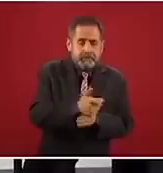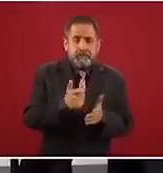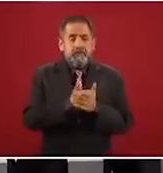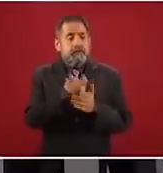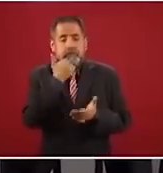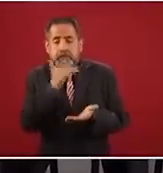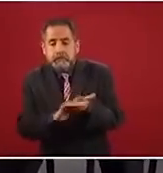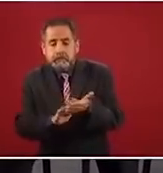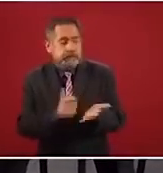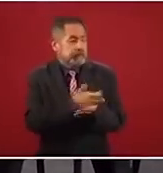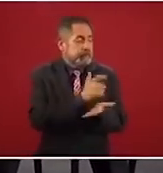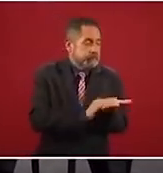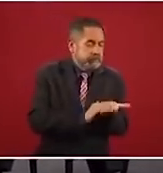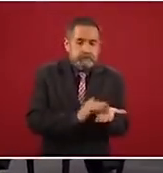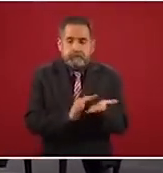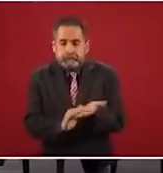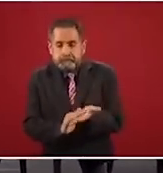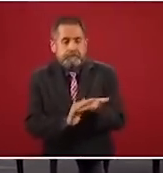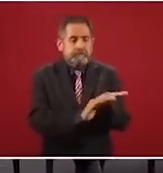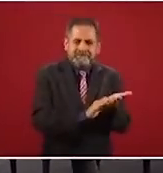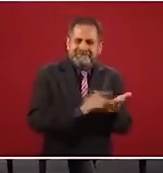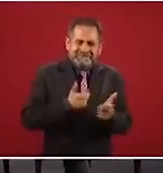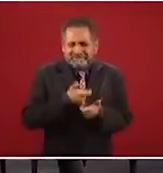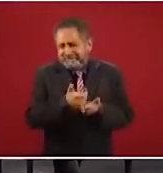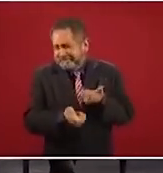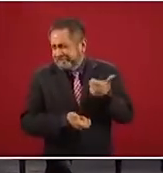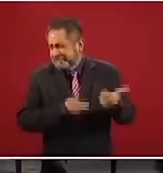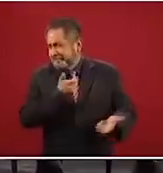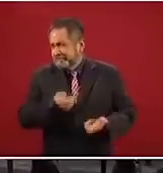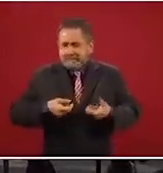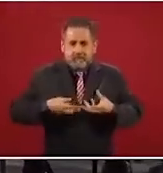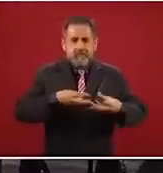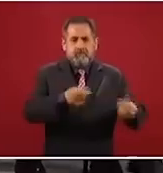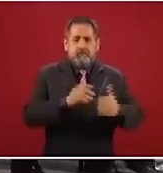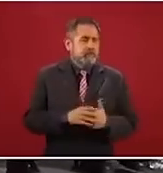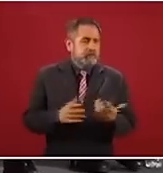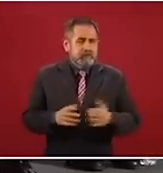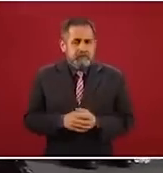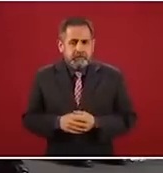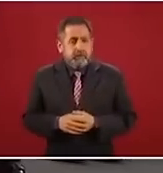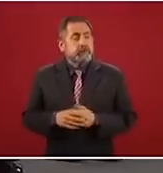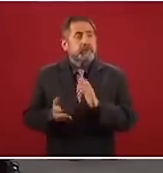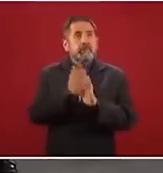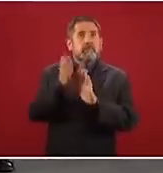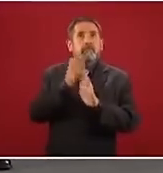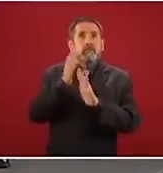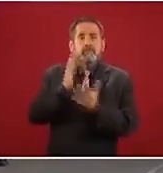indemnización y paraban la obra porque